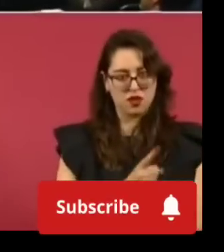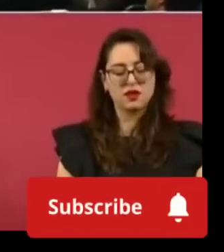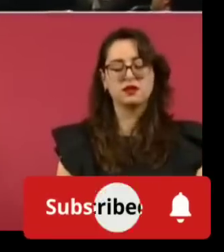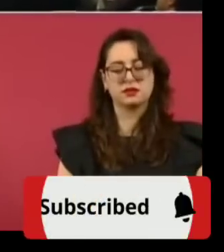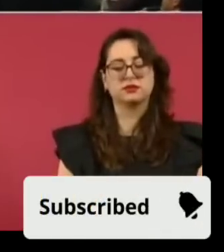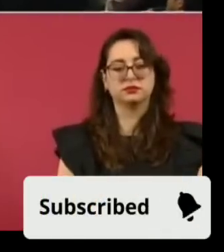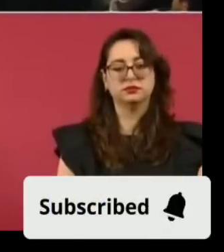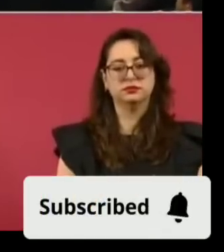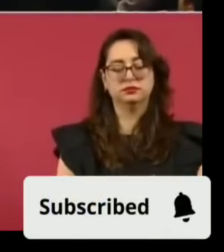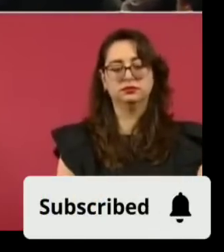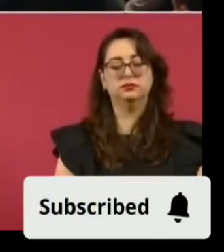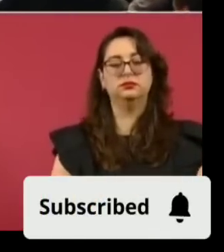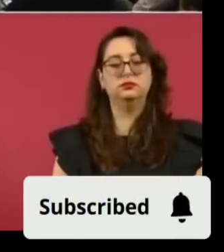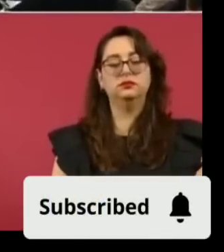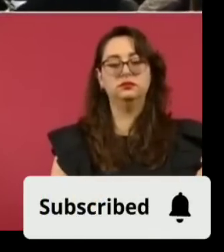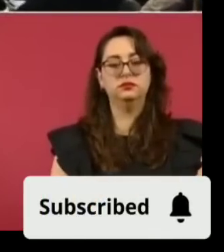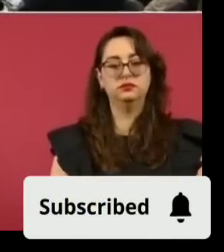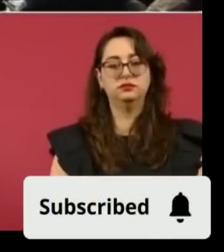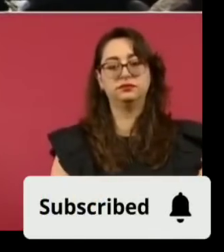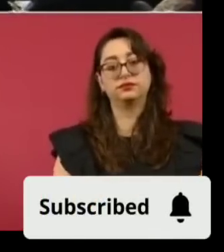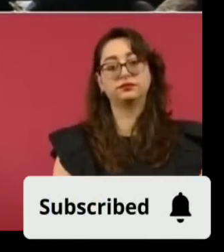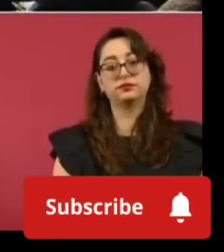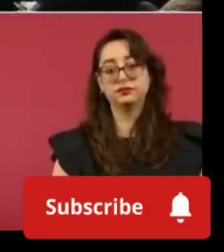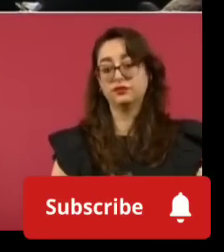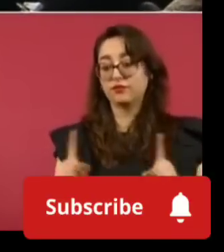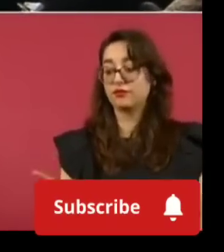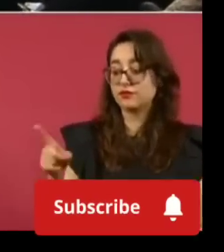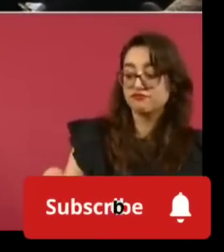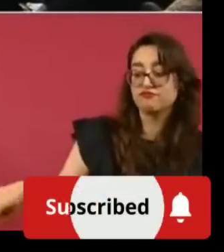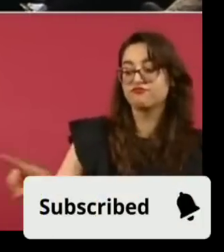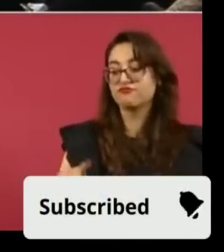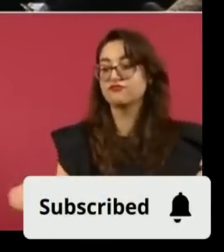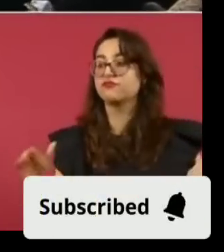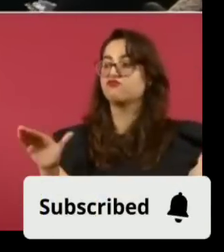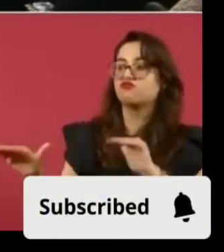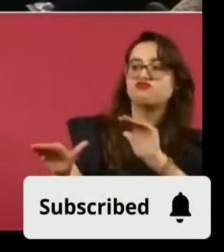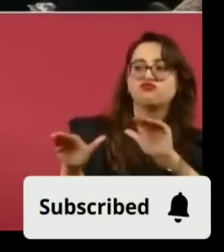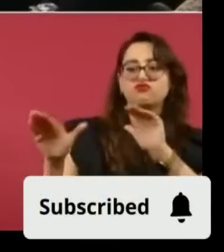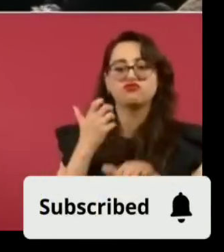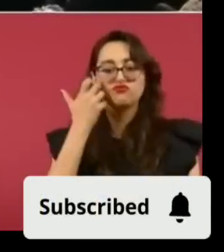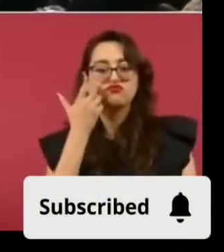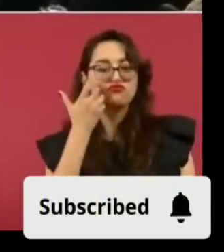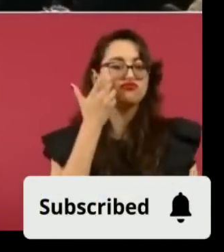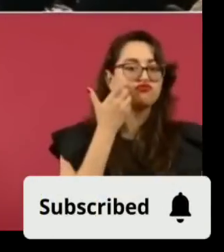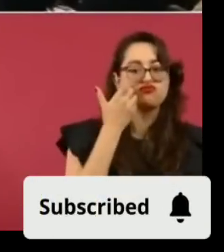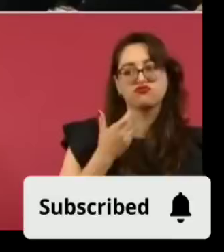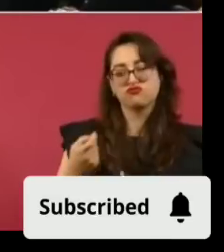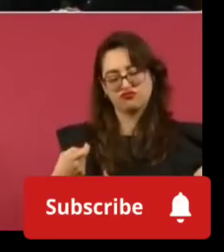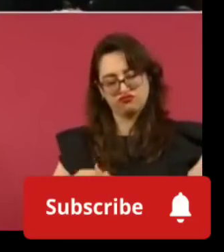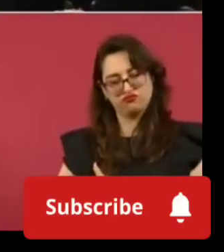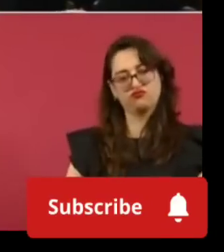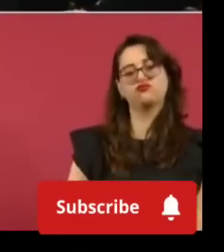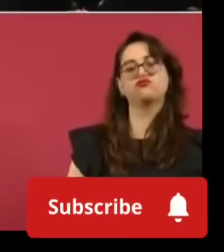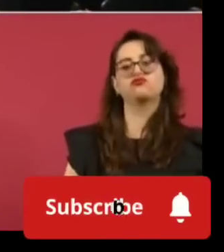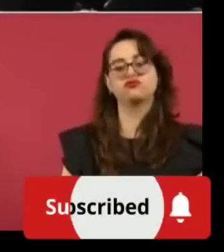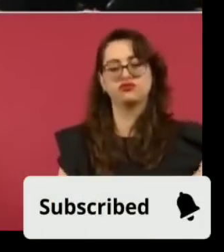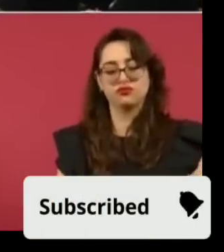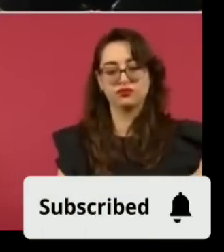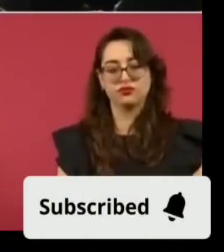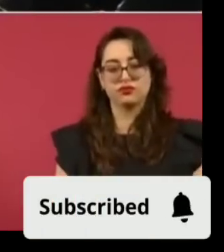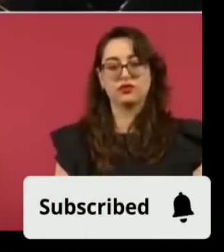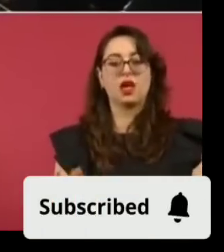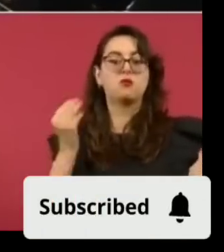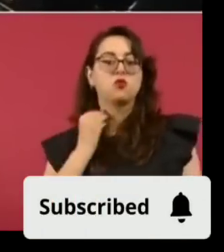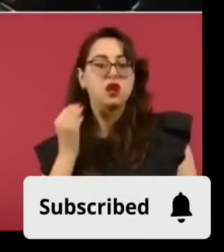y con los abogados de las grandes corporaciones económicas, financieras y, si se puede, hasta con los